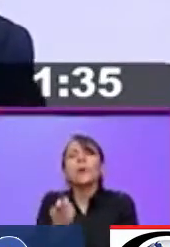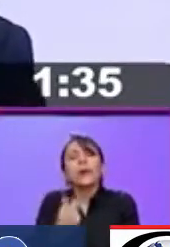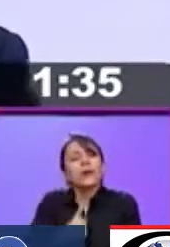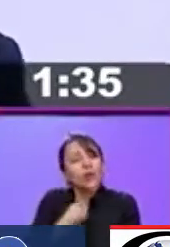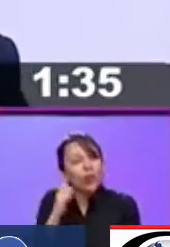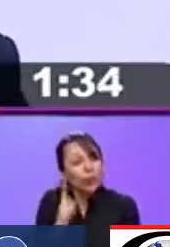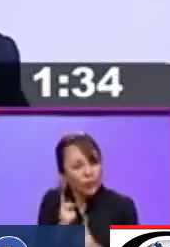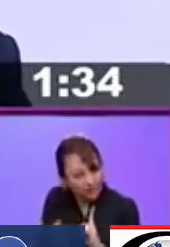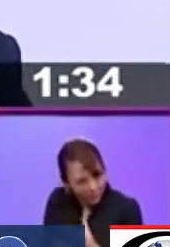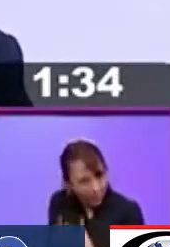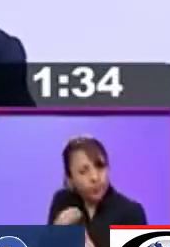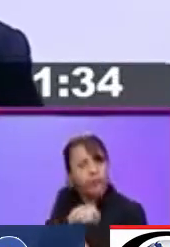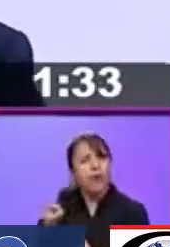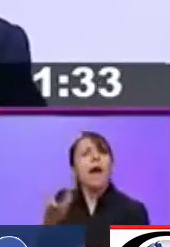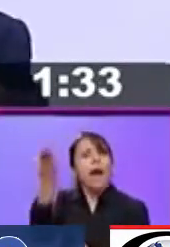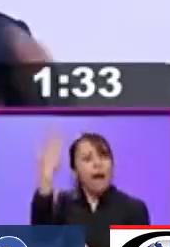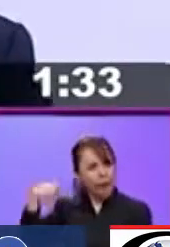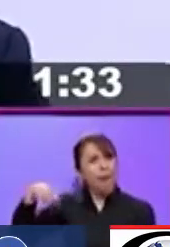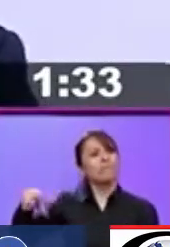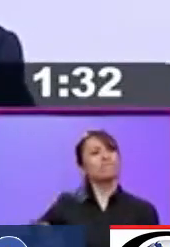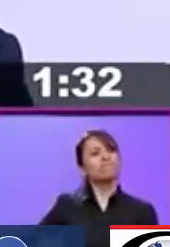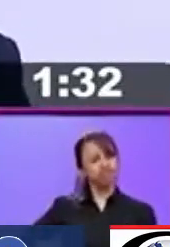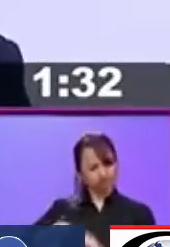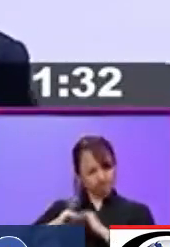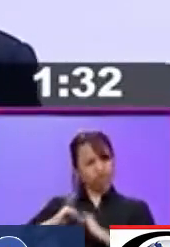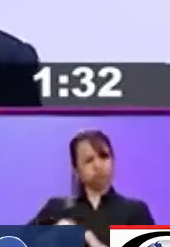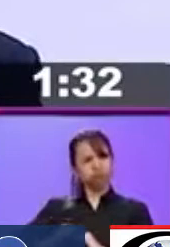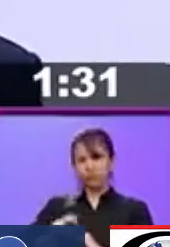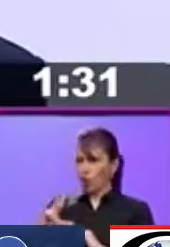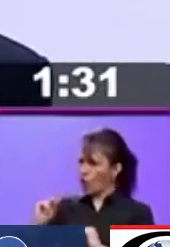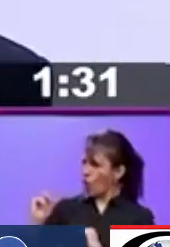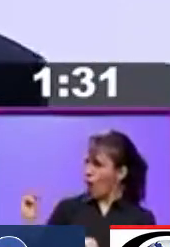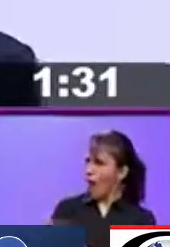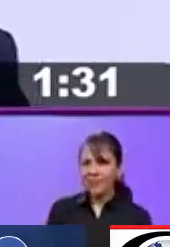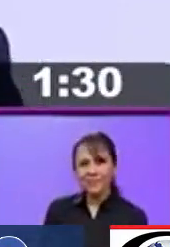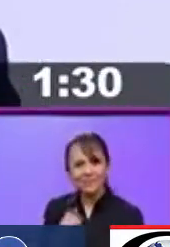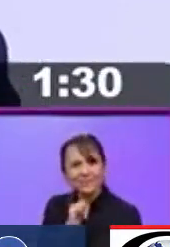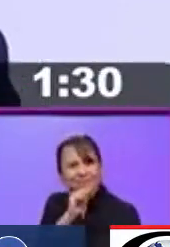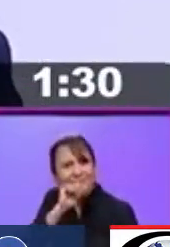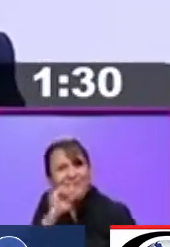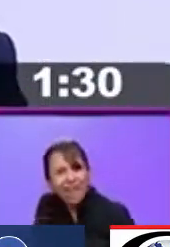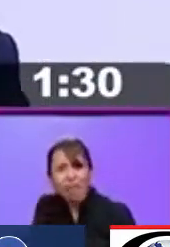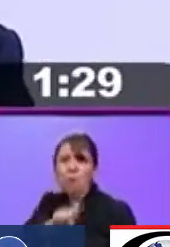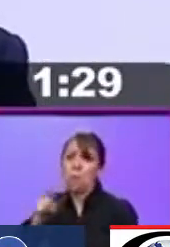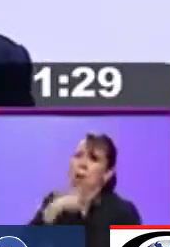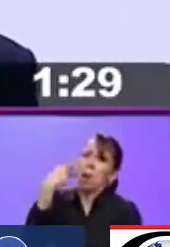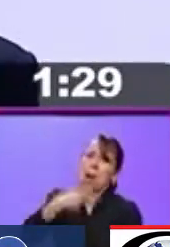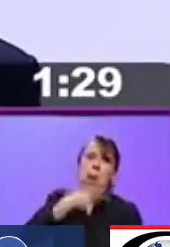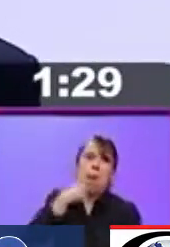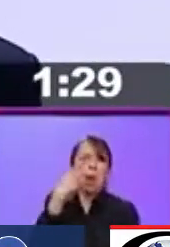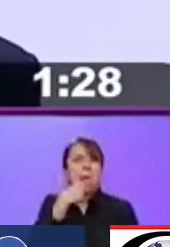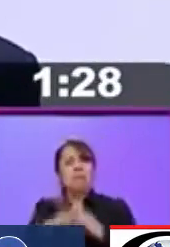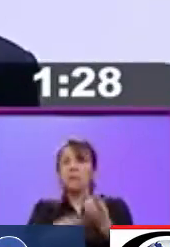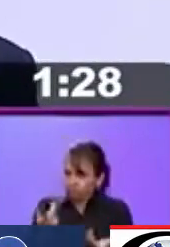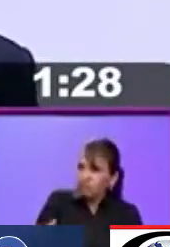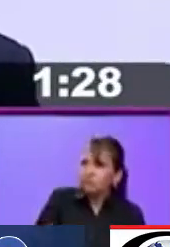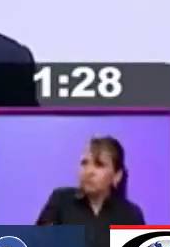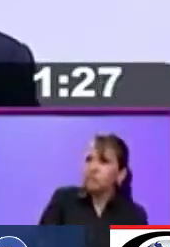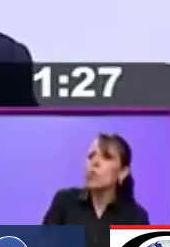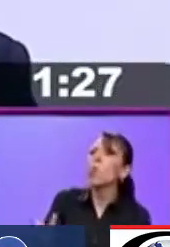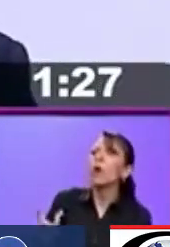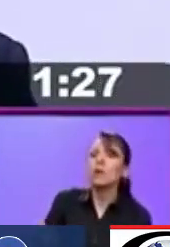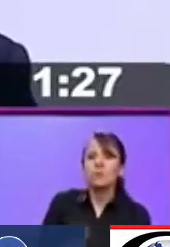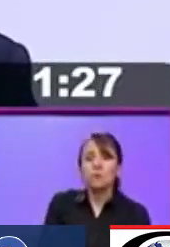más seguro del Estado de México y el cuarto más seguro de todo el país. Ya logré tener 100% de la red de